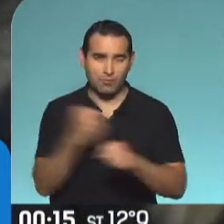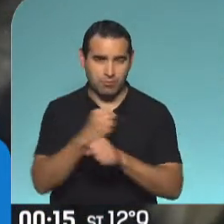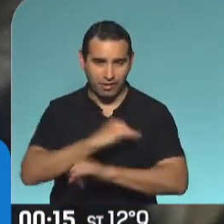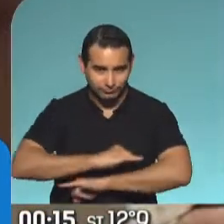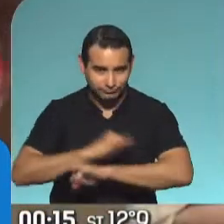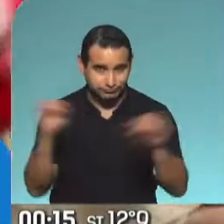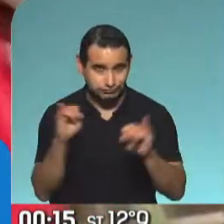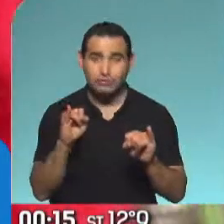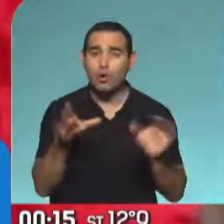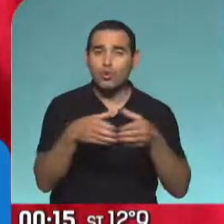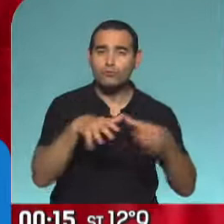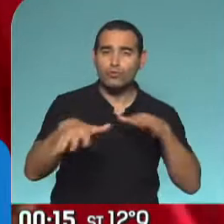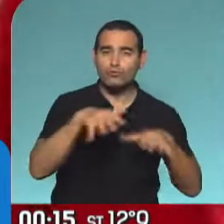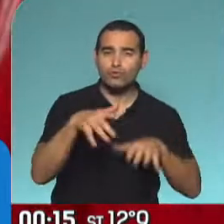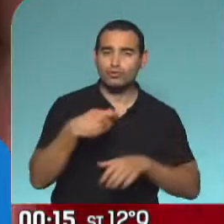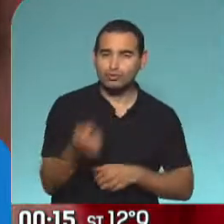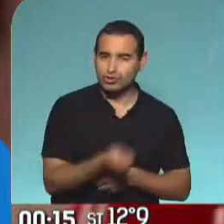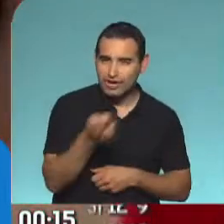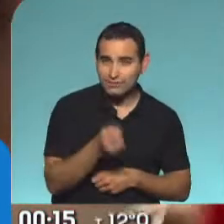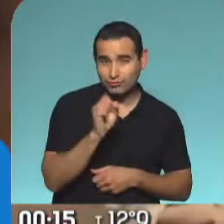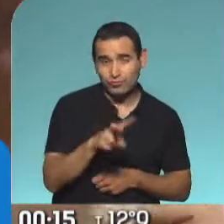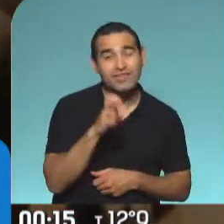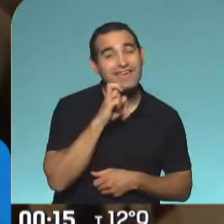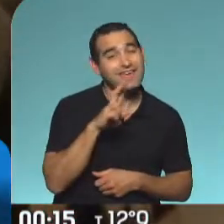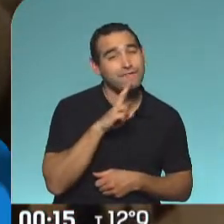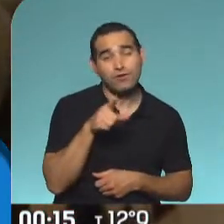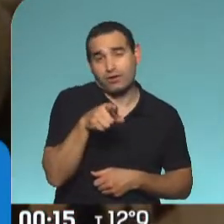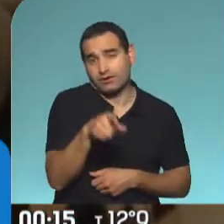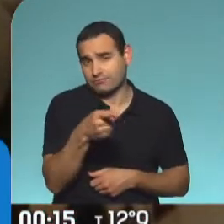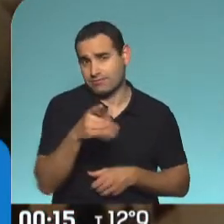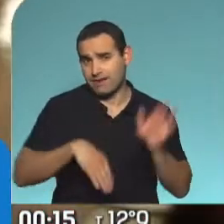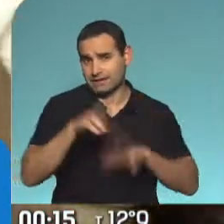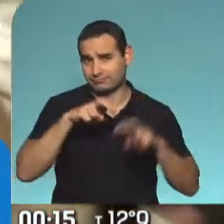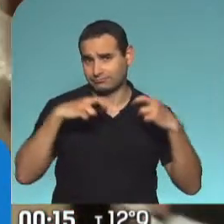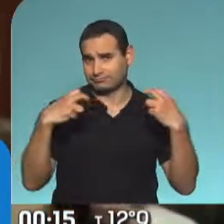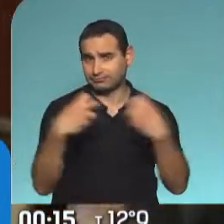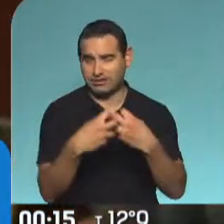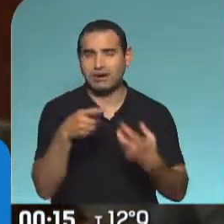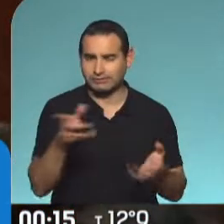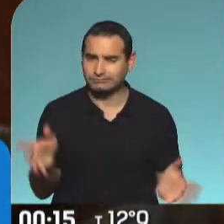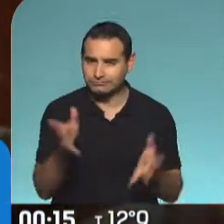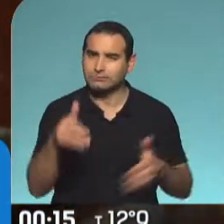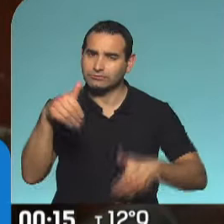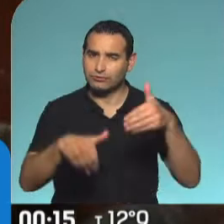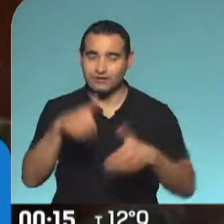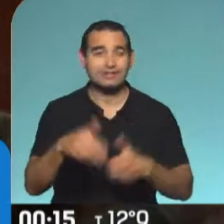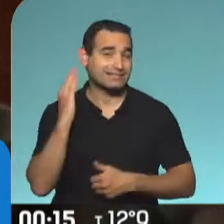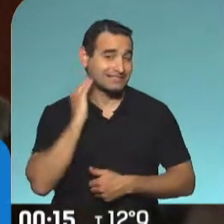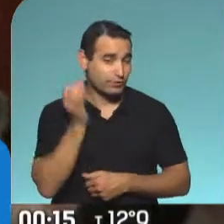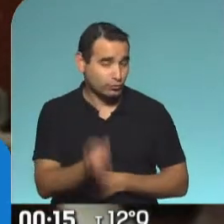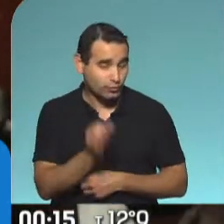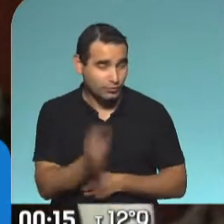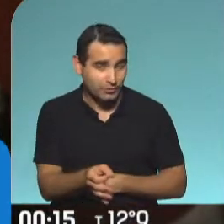El Movimiento al Socialismo de Evo Morales tiene mayoría parlamentaria y fue el que impulsó la realización de los comicios el 16 de